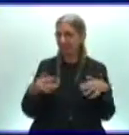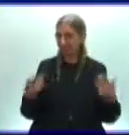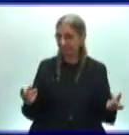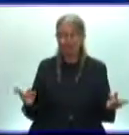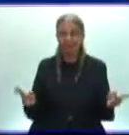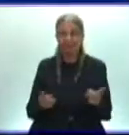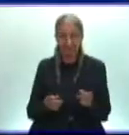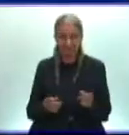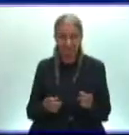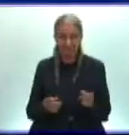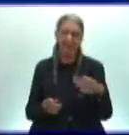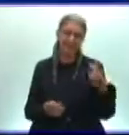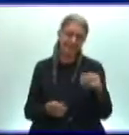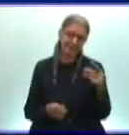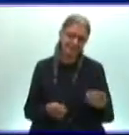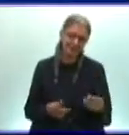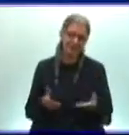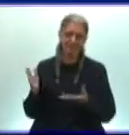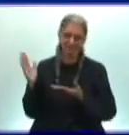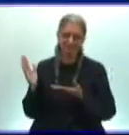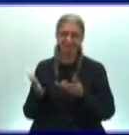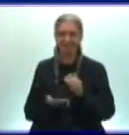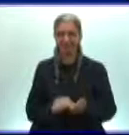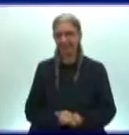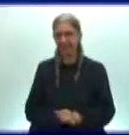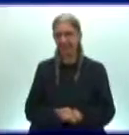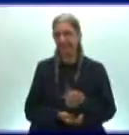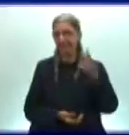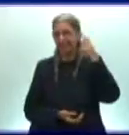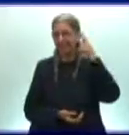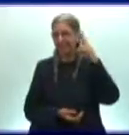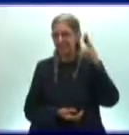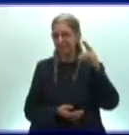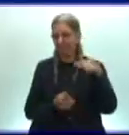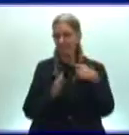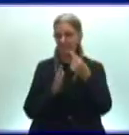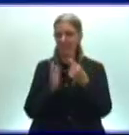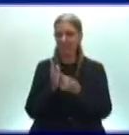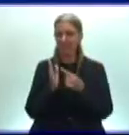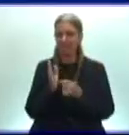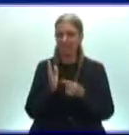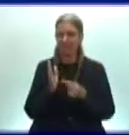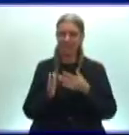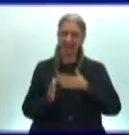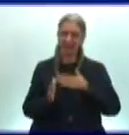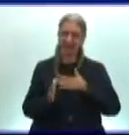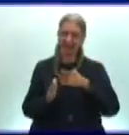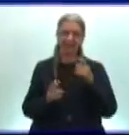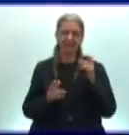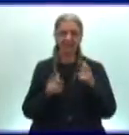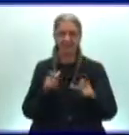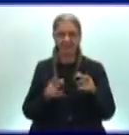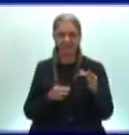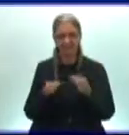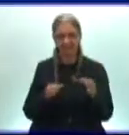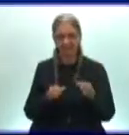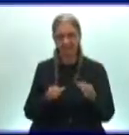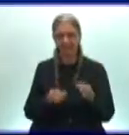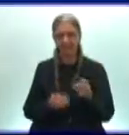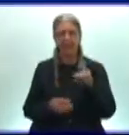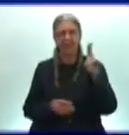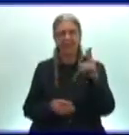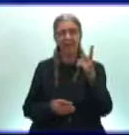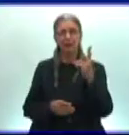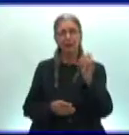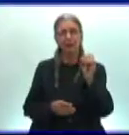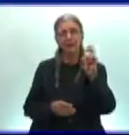resumen y ejercitación. Recordaremos las propiedades físicas del dioxígeno, veremos el átomo de oxígeno y los niveles